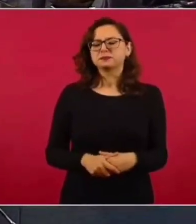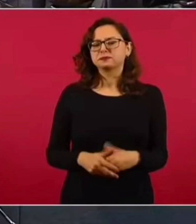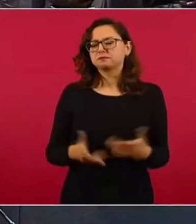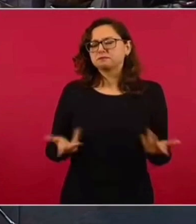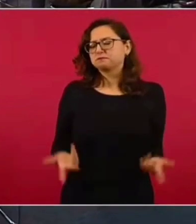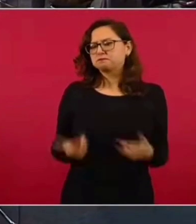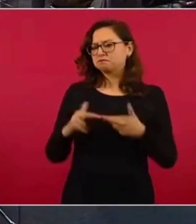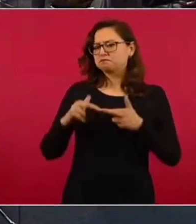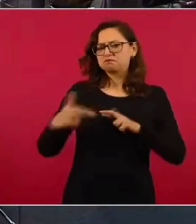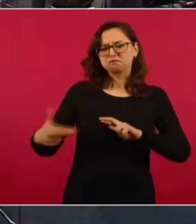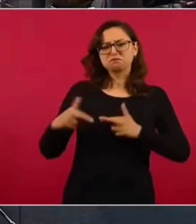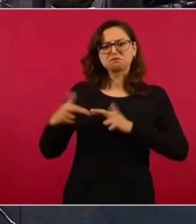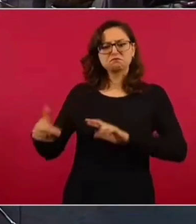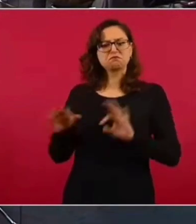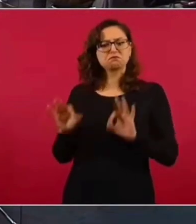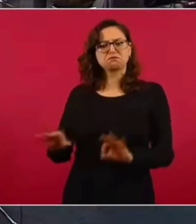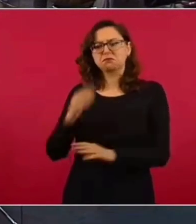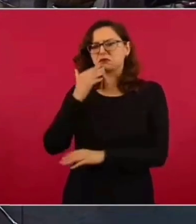gobiernos